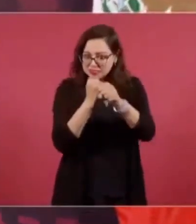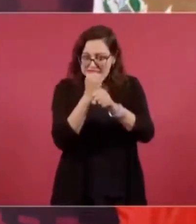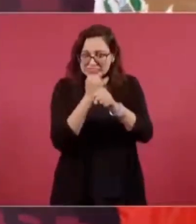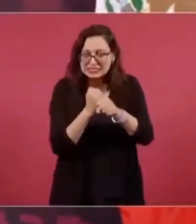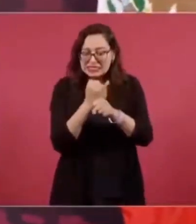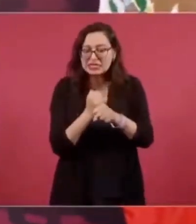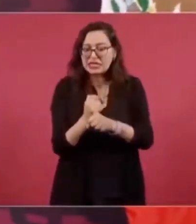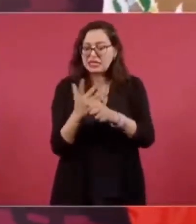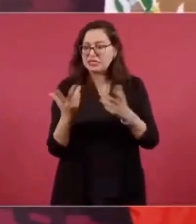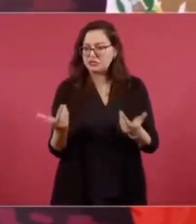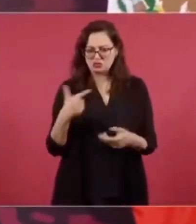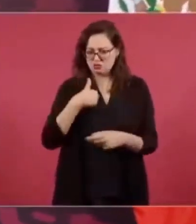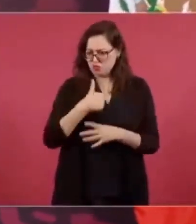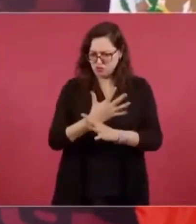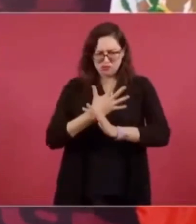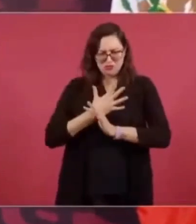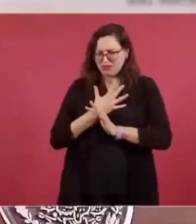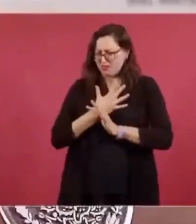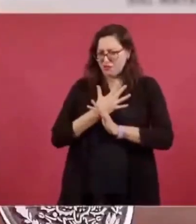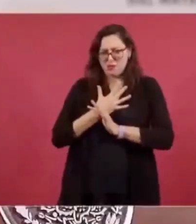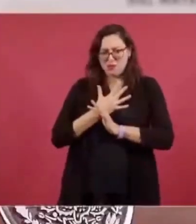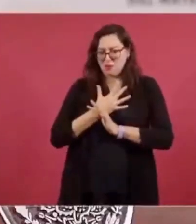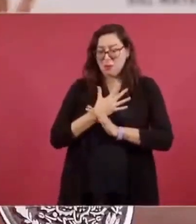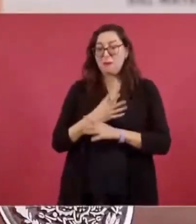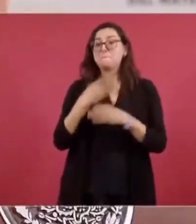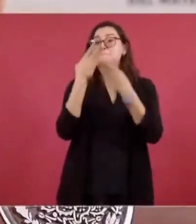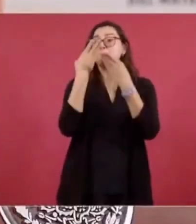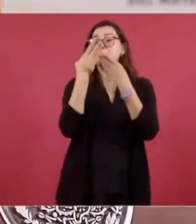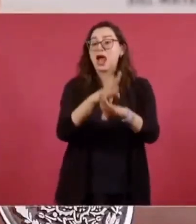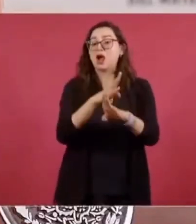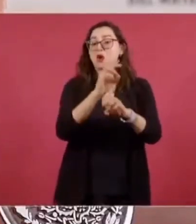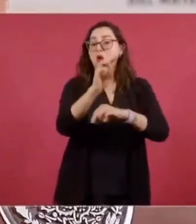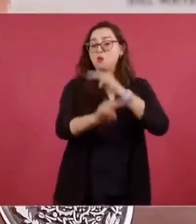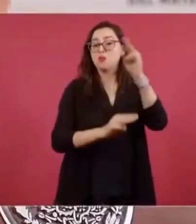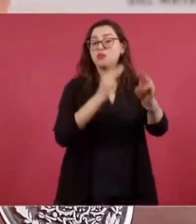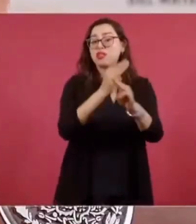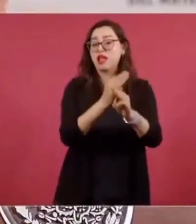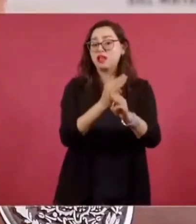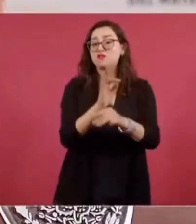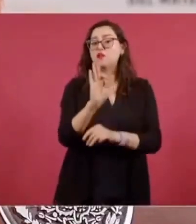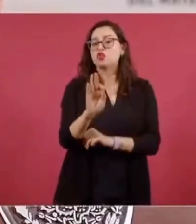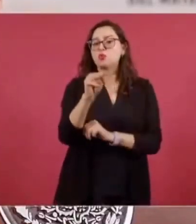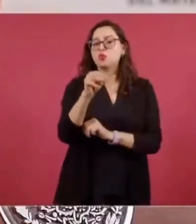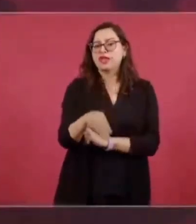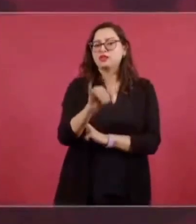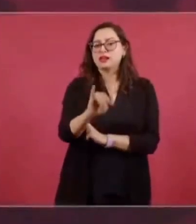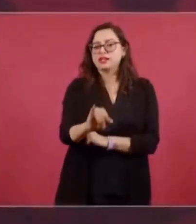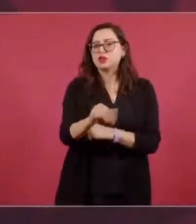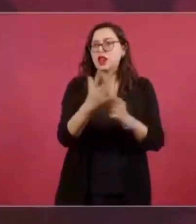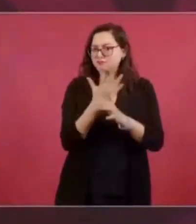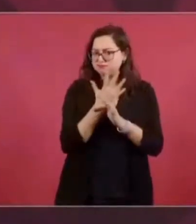cifras del Banco Mundial y del Fondo Monetario Internacional.